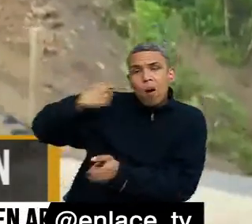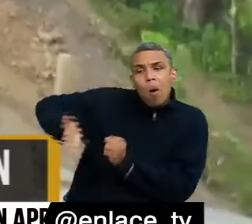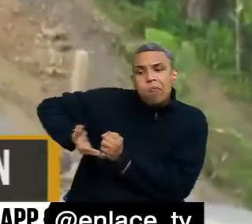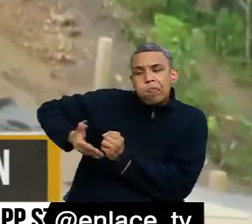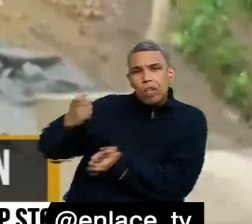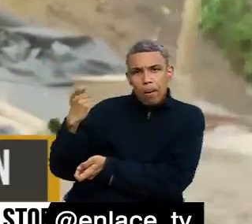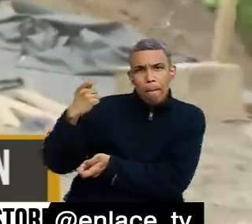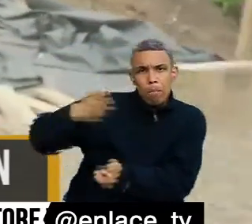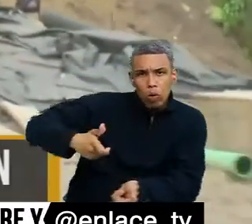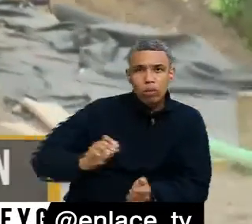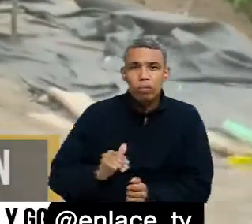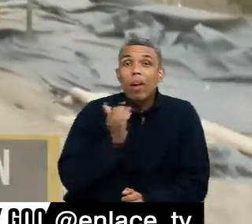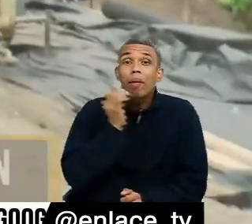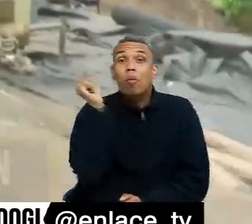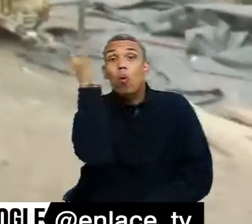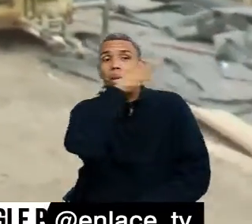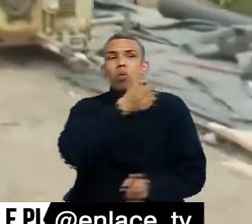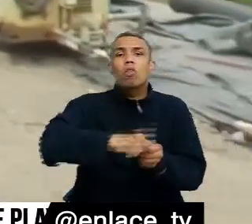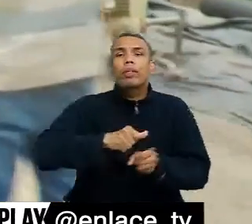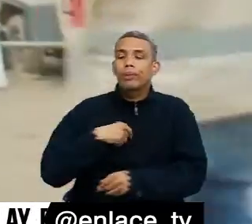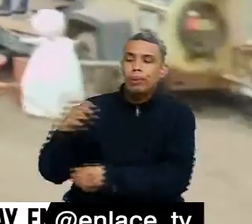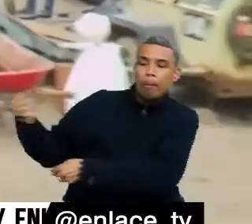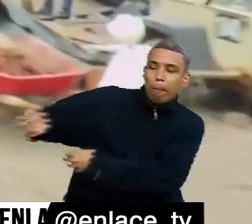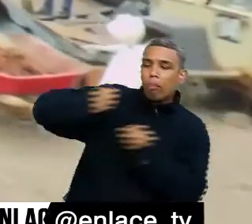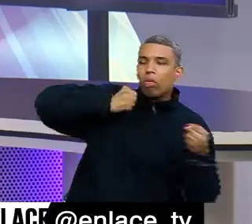que los recursos no se pierdan ante la falta de inversión.